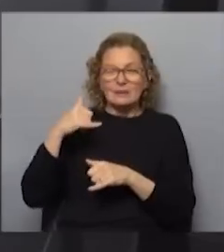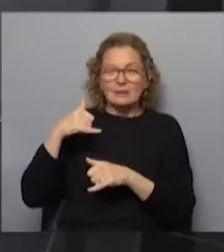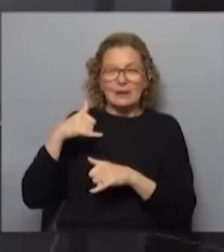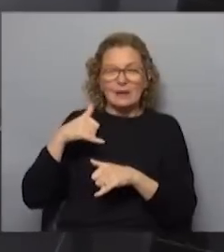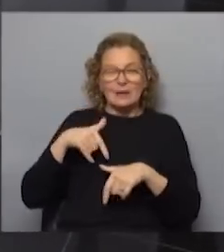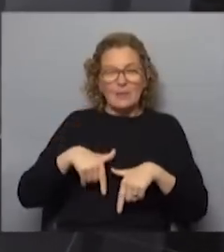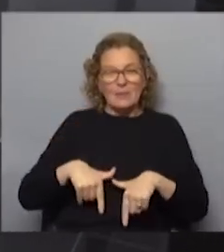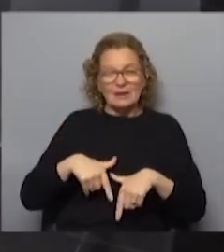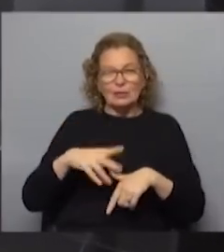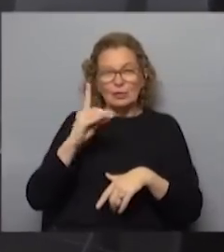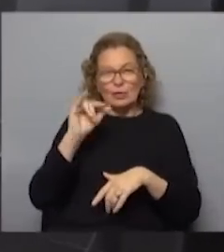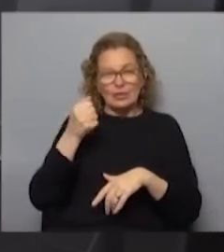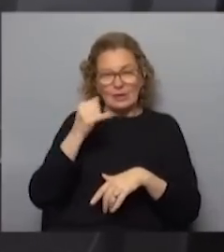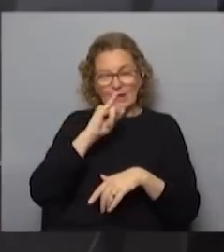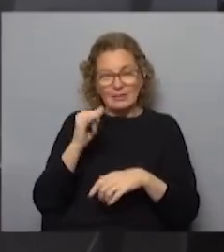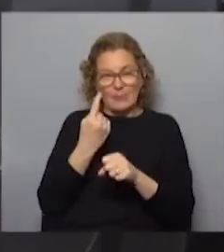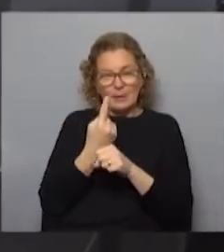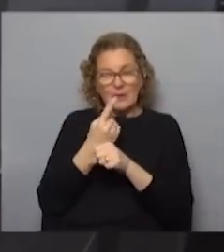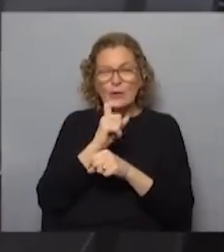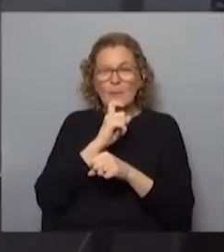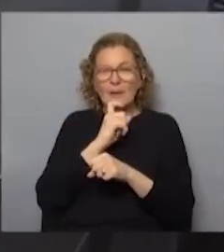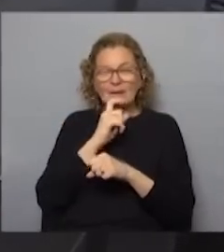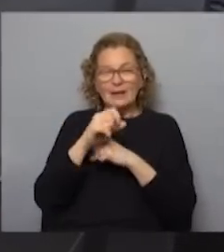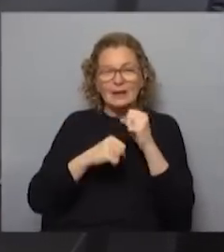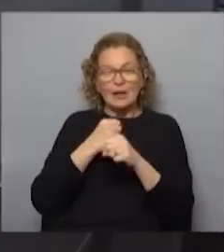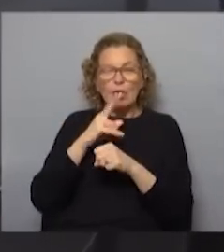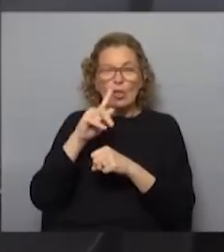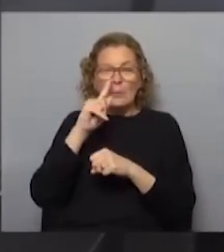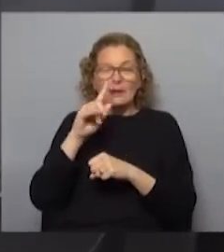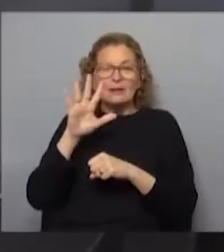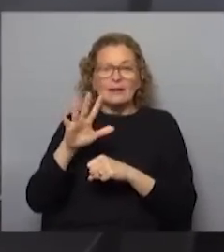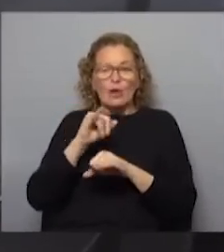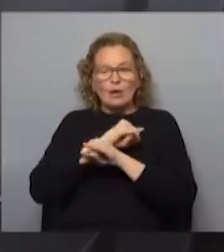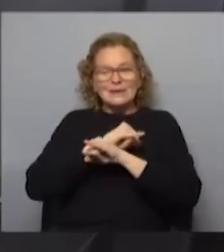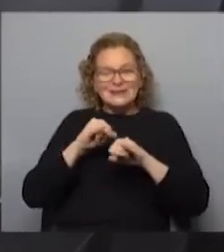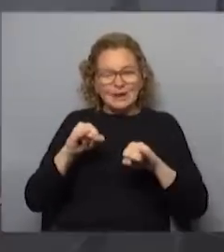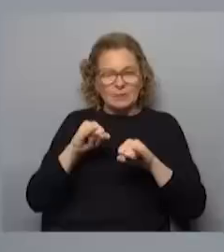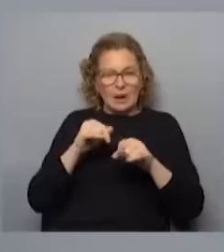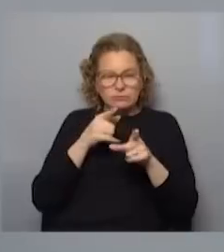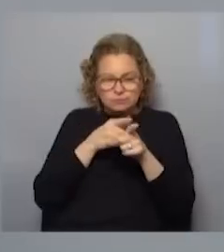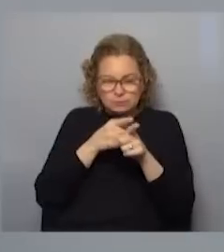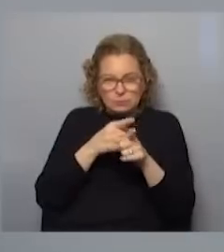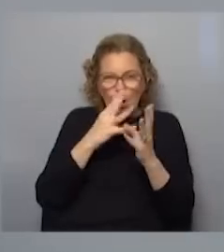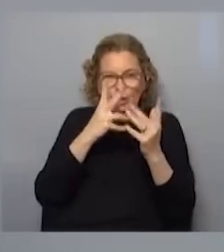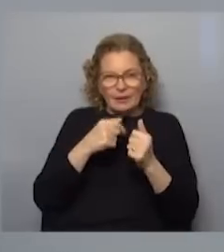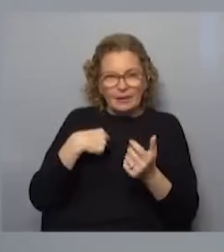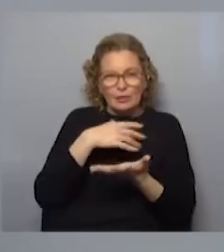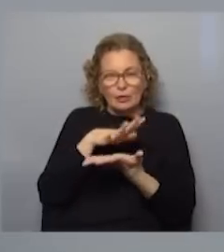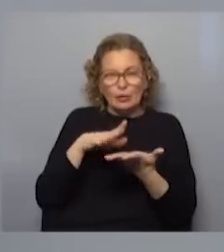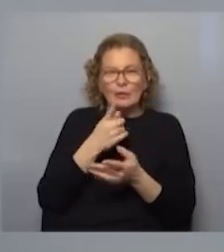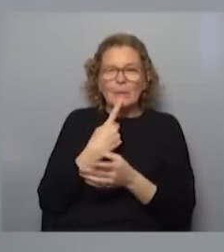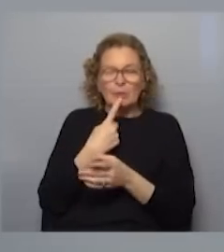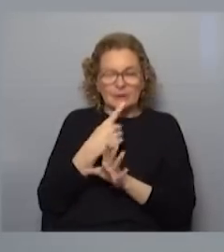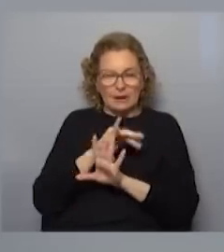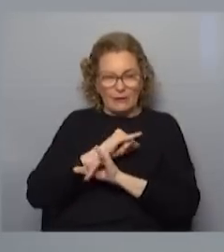Díaz ordenó el primero de marzo del 2005 Cesar el espionaje a las organizaciones sociales y